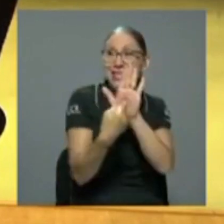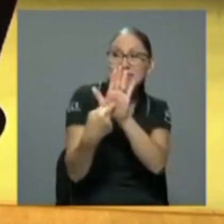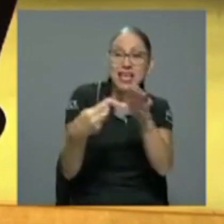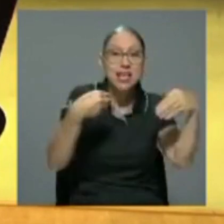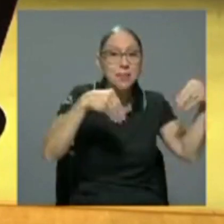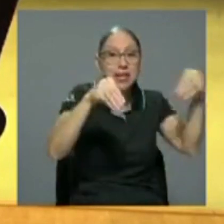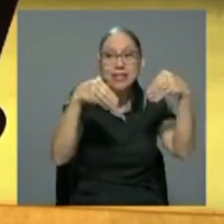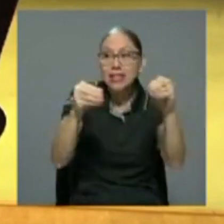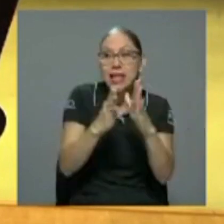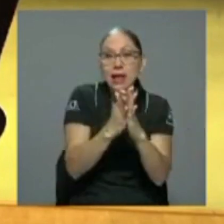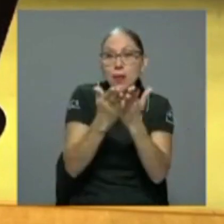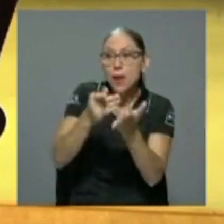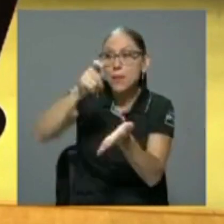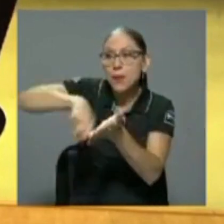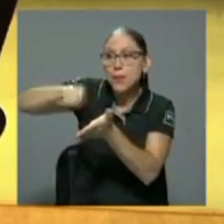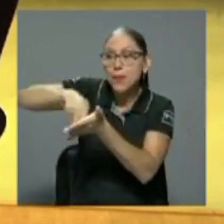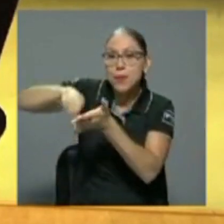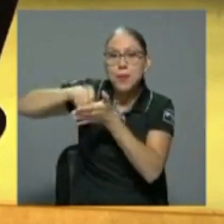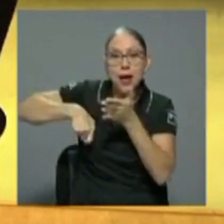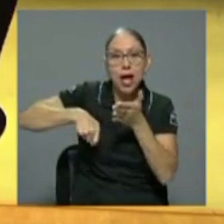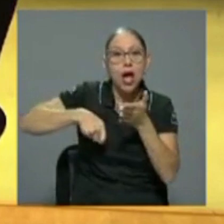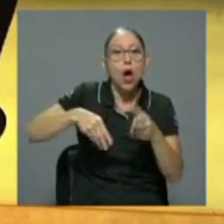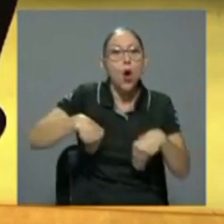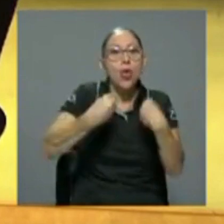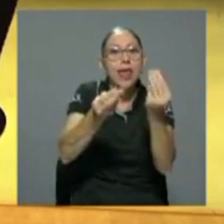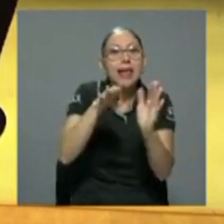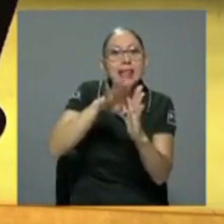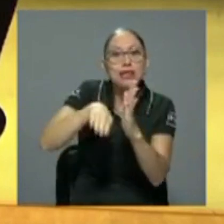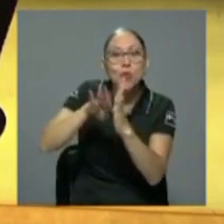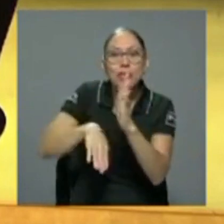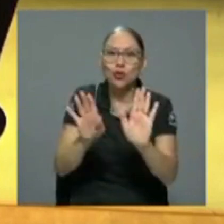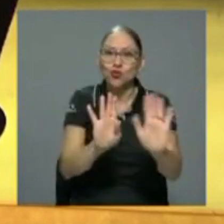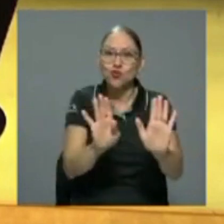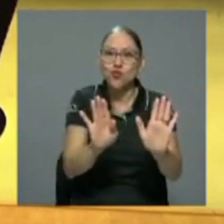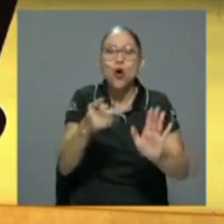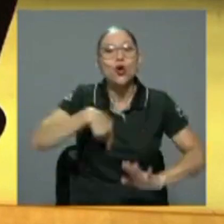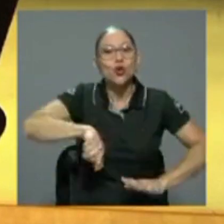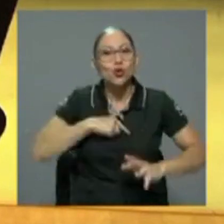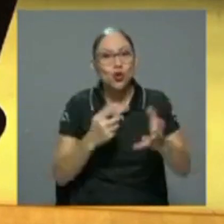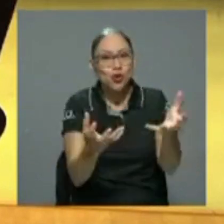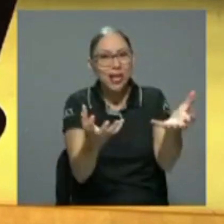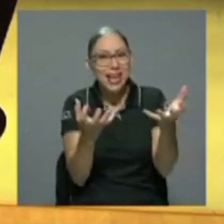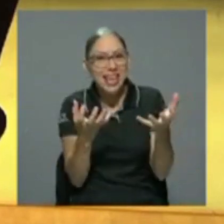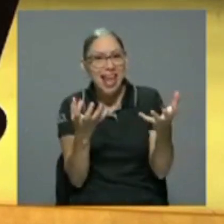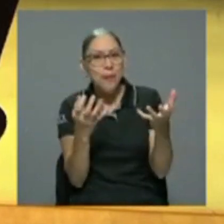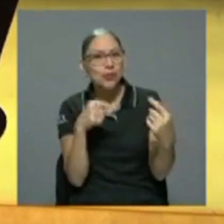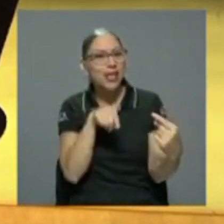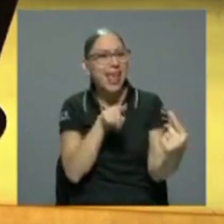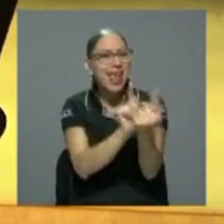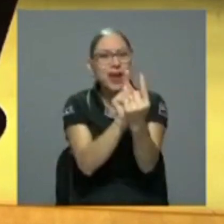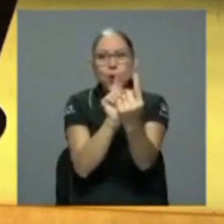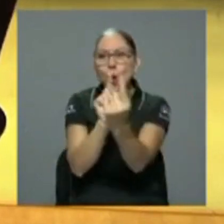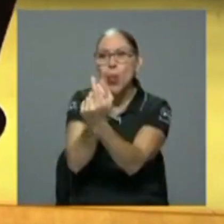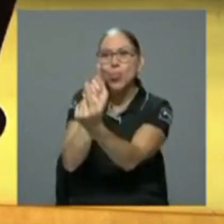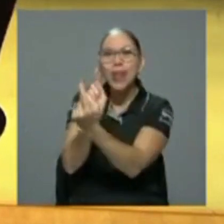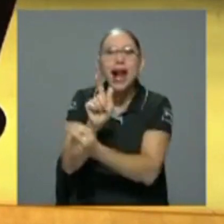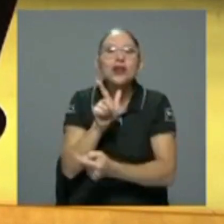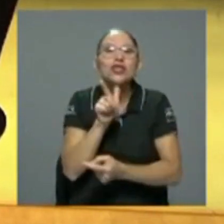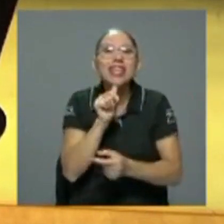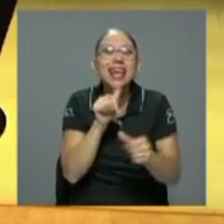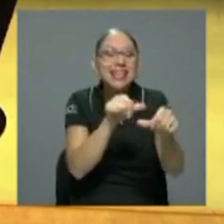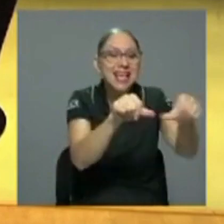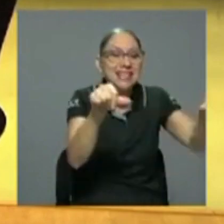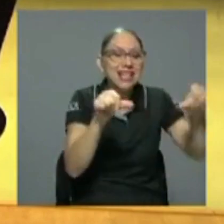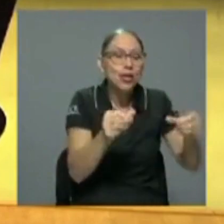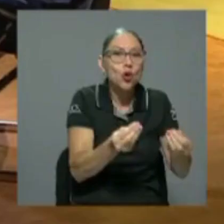autoras, hacer firmas de libros, ofrecer descuentos, sino que queríamos encontrarnos. ¿Quiénes nos encontramos? El sector público y